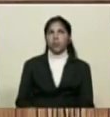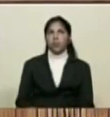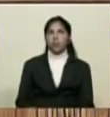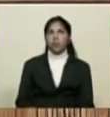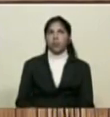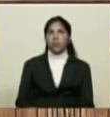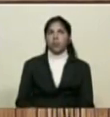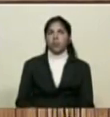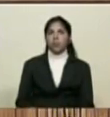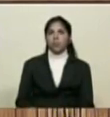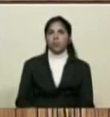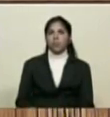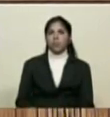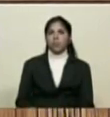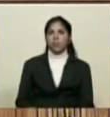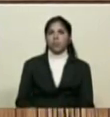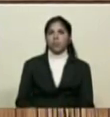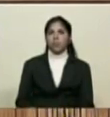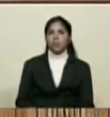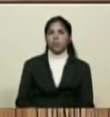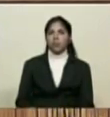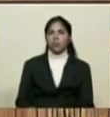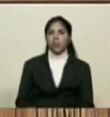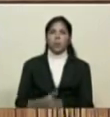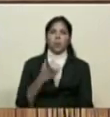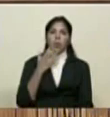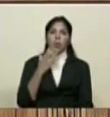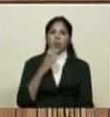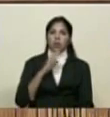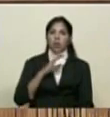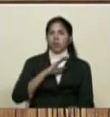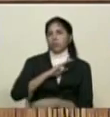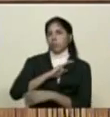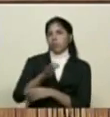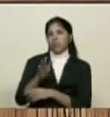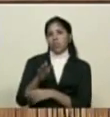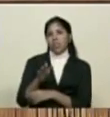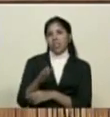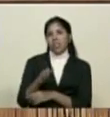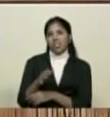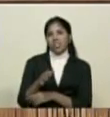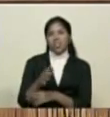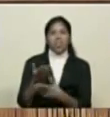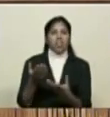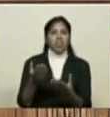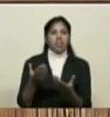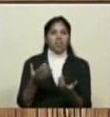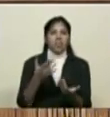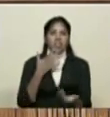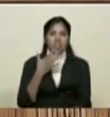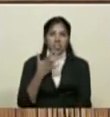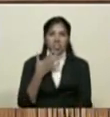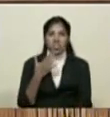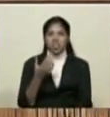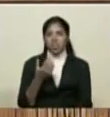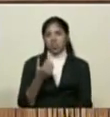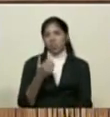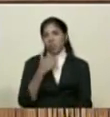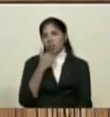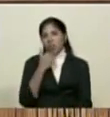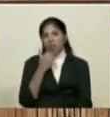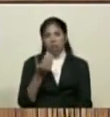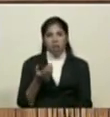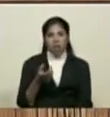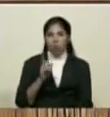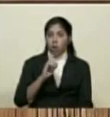nada que era hasta ahora. Yo creo que esto es fundamental, darle un rango de